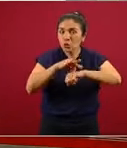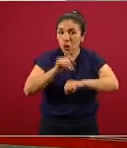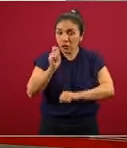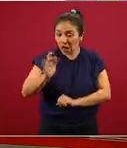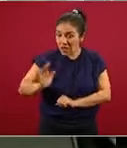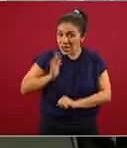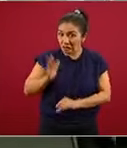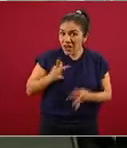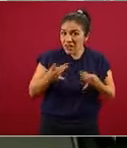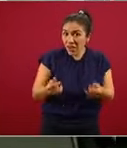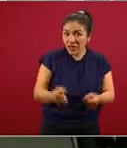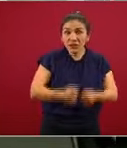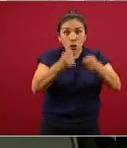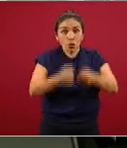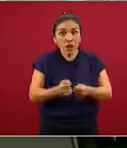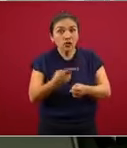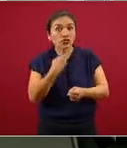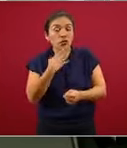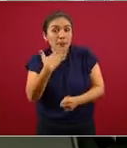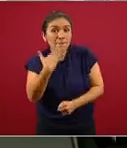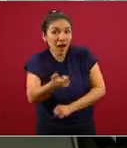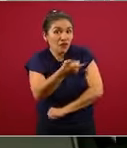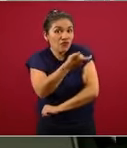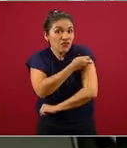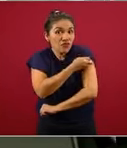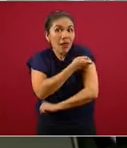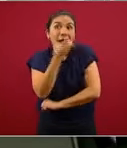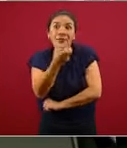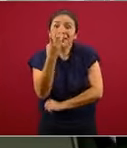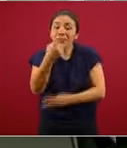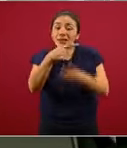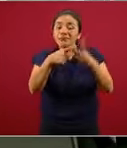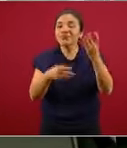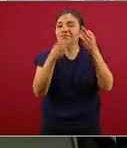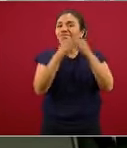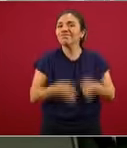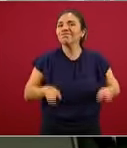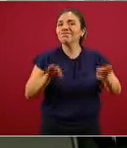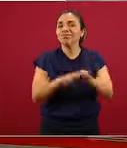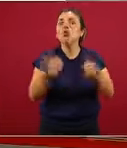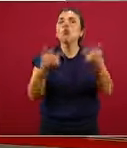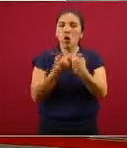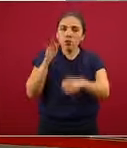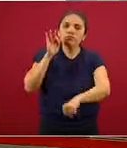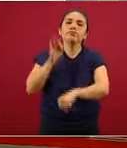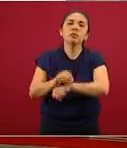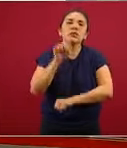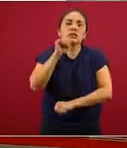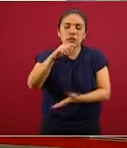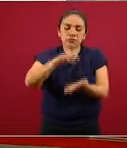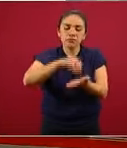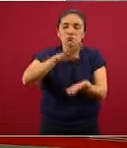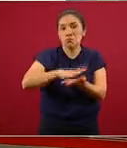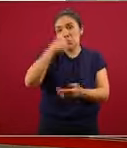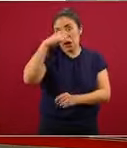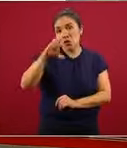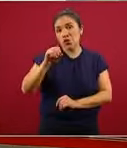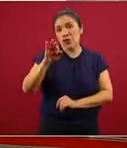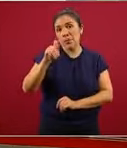calidad, seguridad y eficacia. Estas son las 3 condiciones fundamentales que amparan un registro